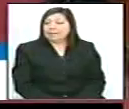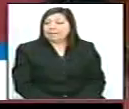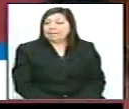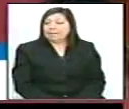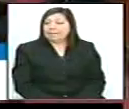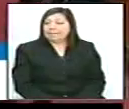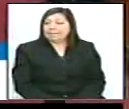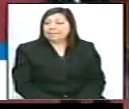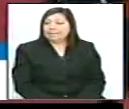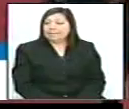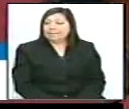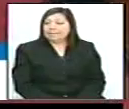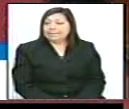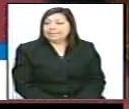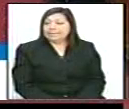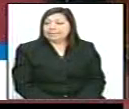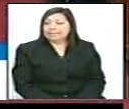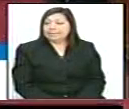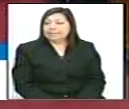acuerdo. Ya.